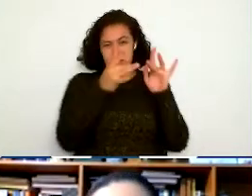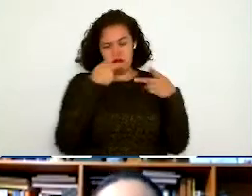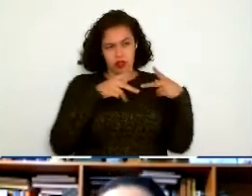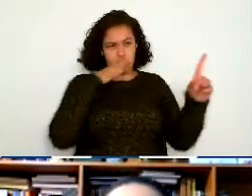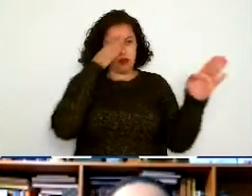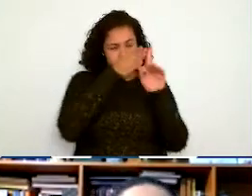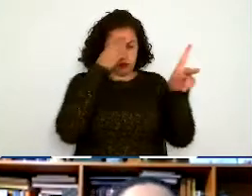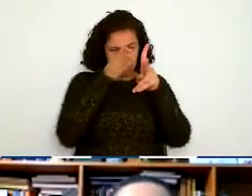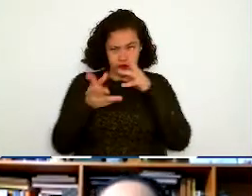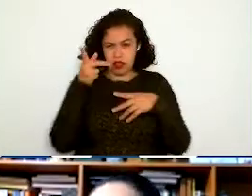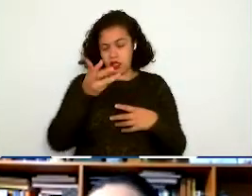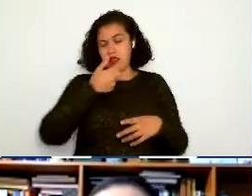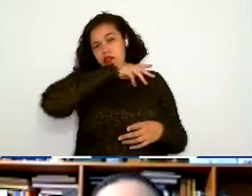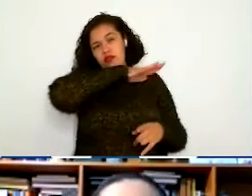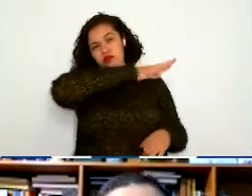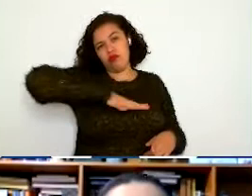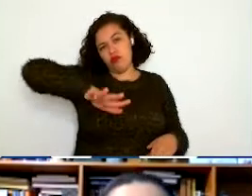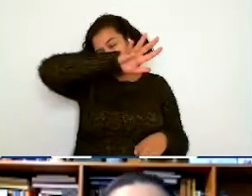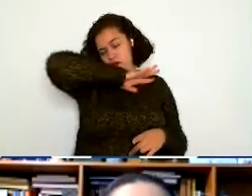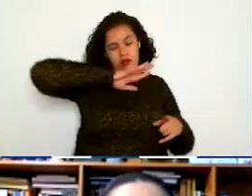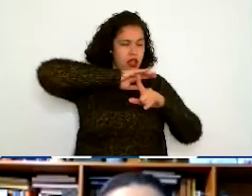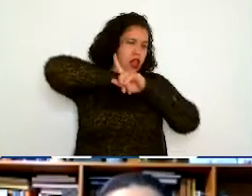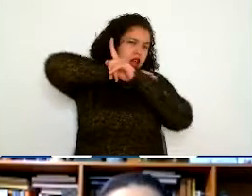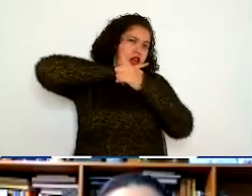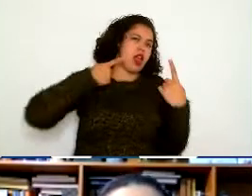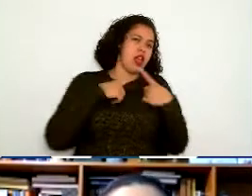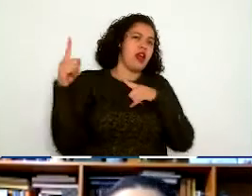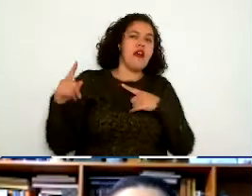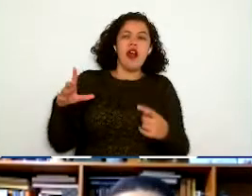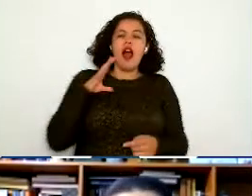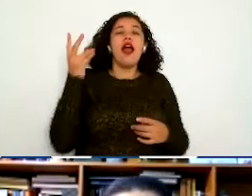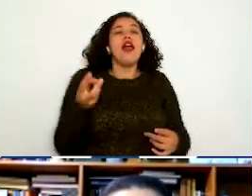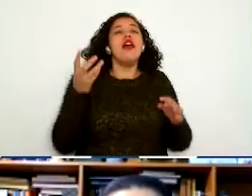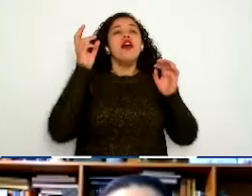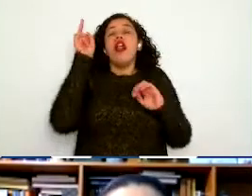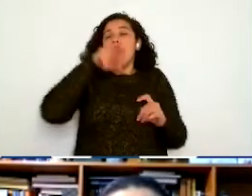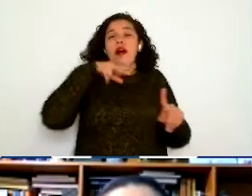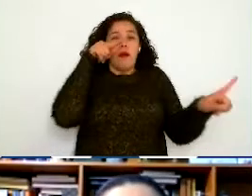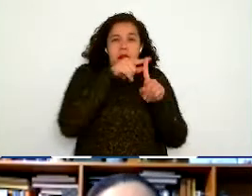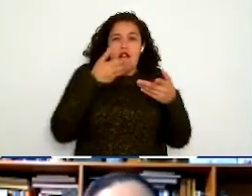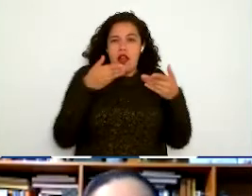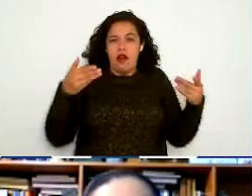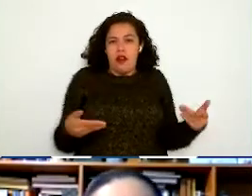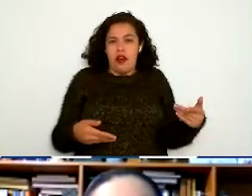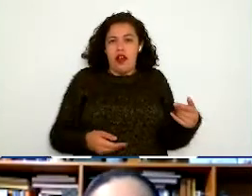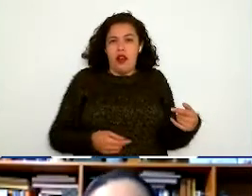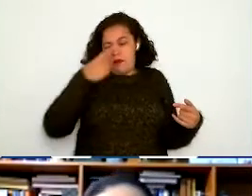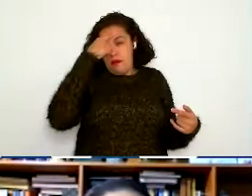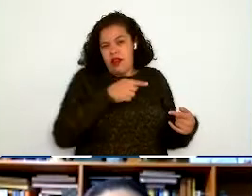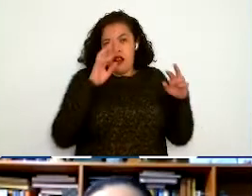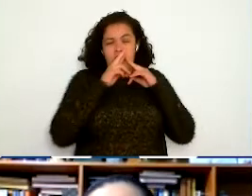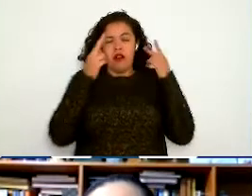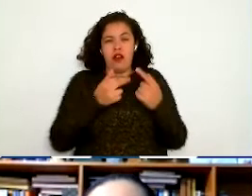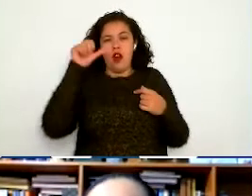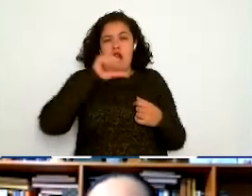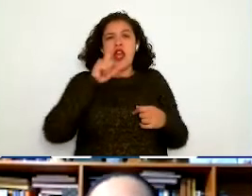personas. Eso nos da un panorama completamente distinto. Y esa es la intención, ¿no? Un poco de esta sesión y de la de